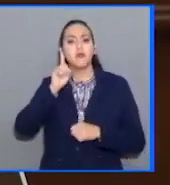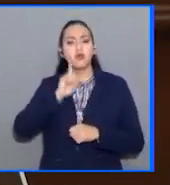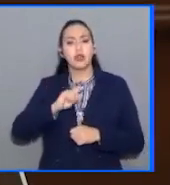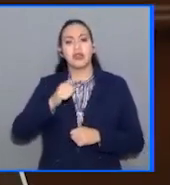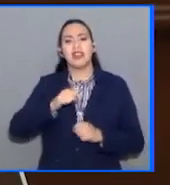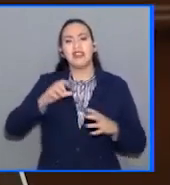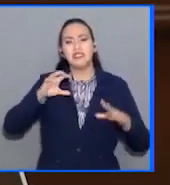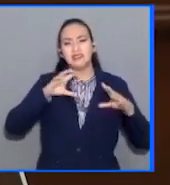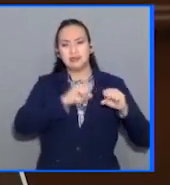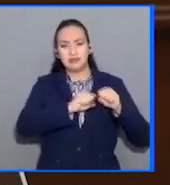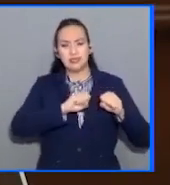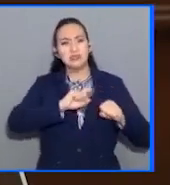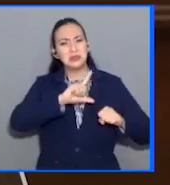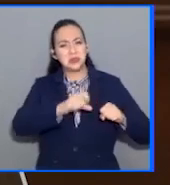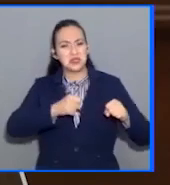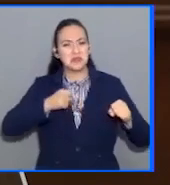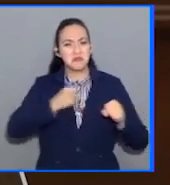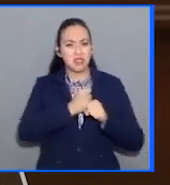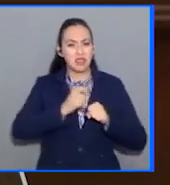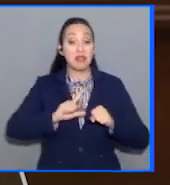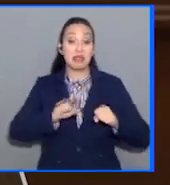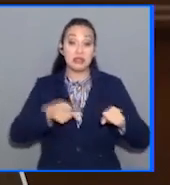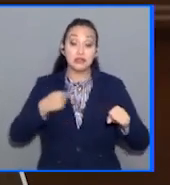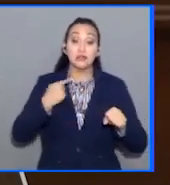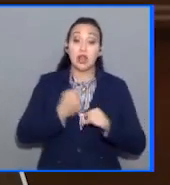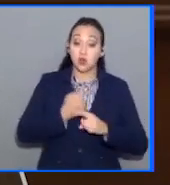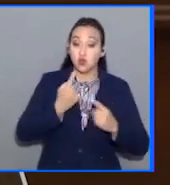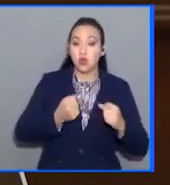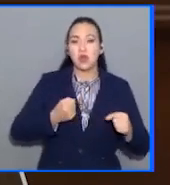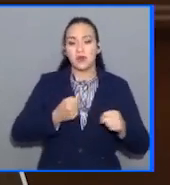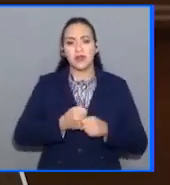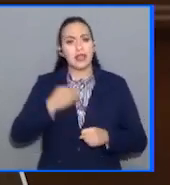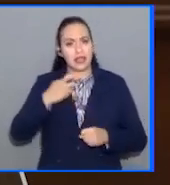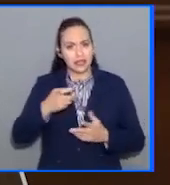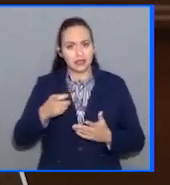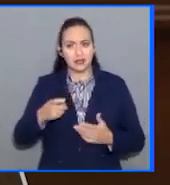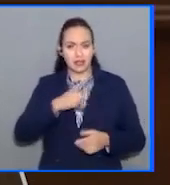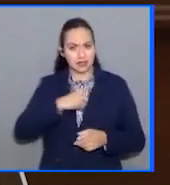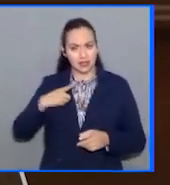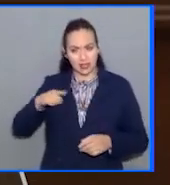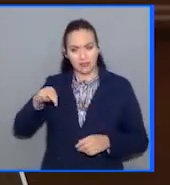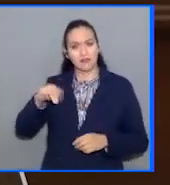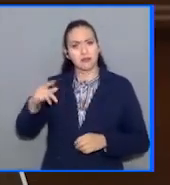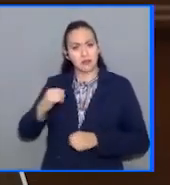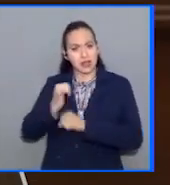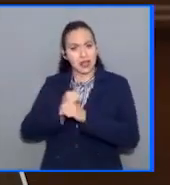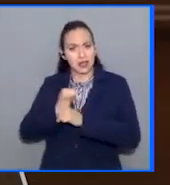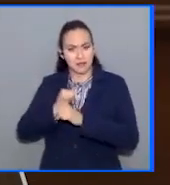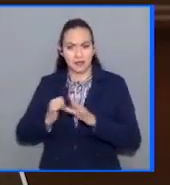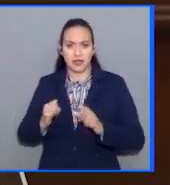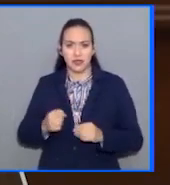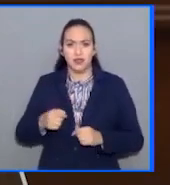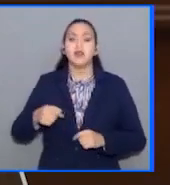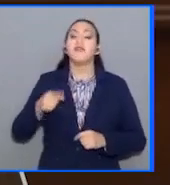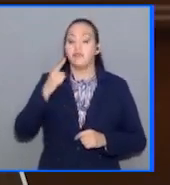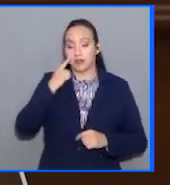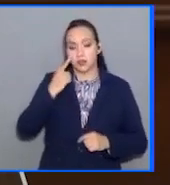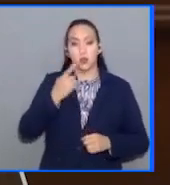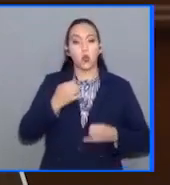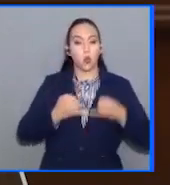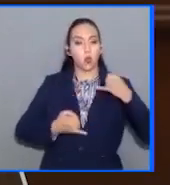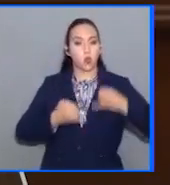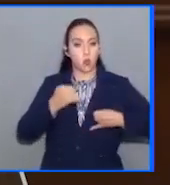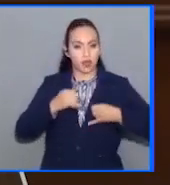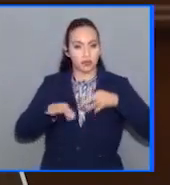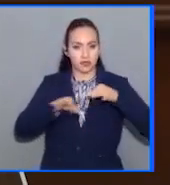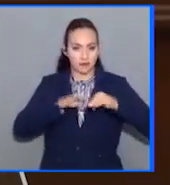deber condicionado al cumplimiento de un deber preliminar, es decir, la obligación de juzgar a cargo del Poder Judicial